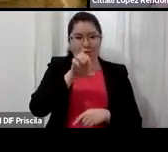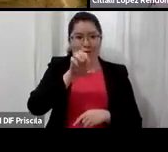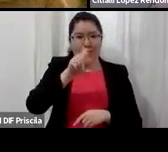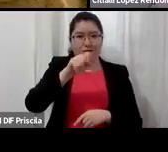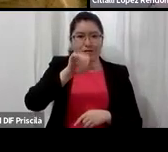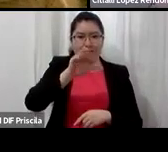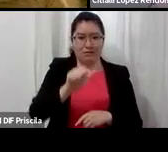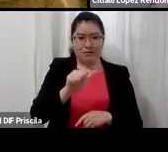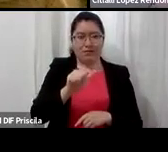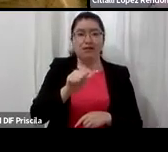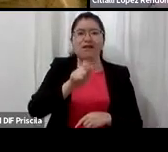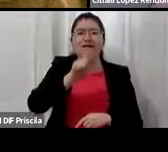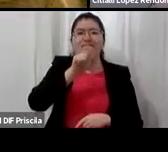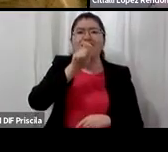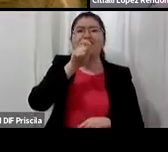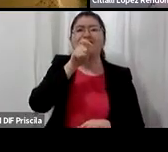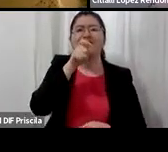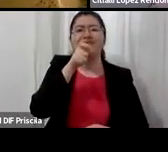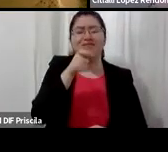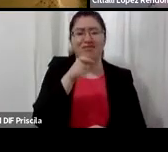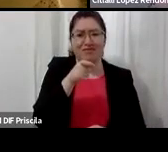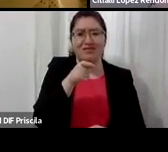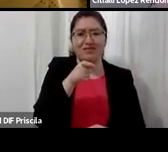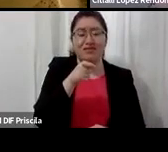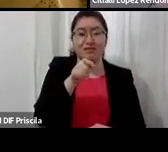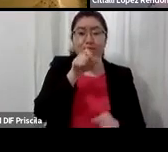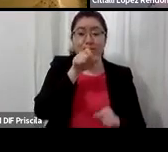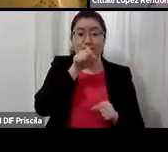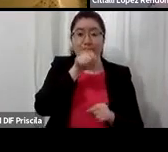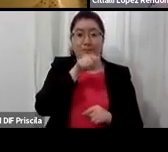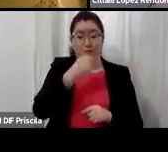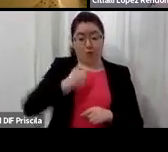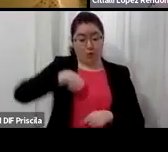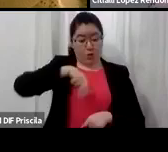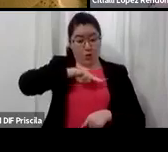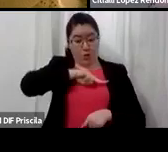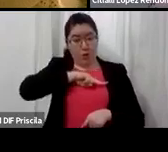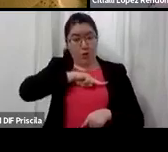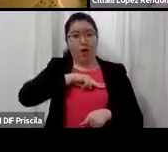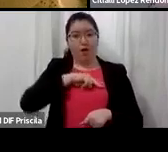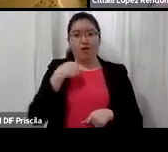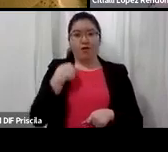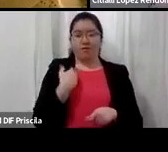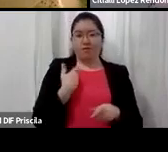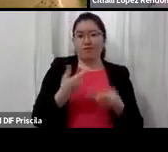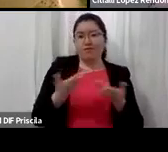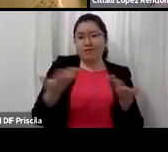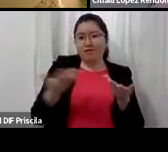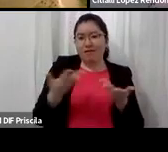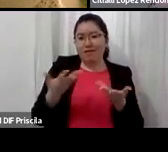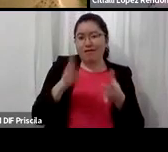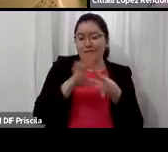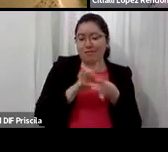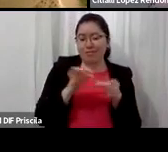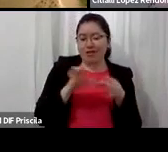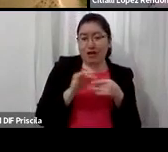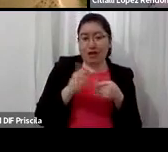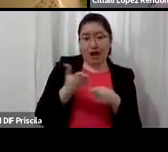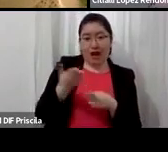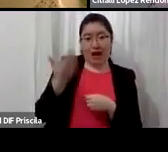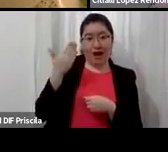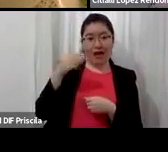qué significaría en todo caso en las dinámicas de las que estamos hablando? Malú platicaba de alguna distinción importante,